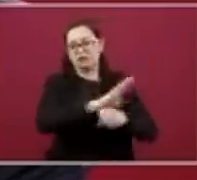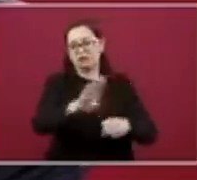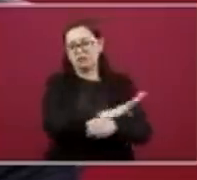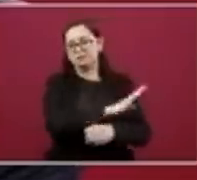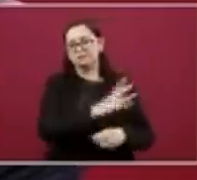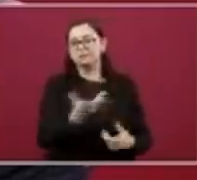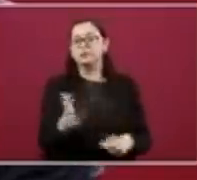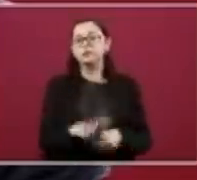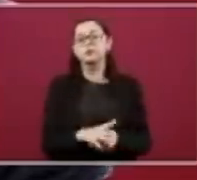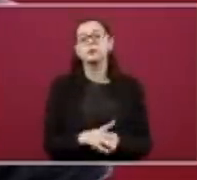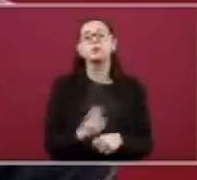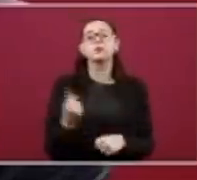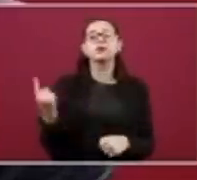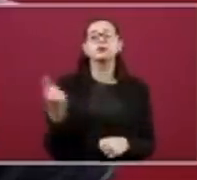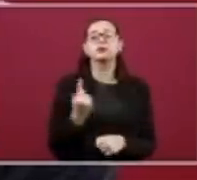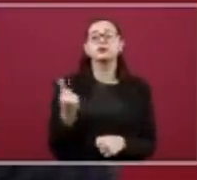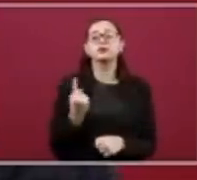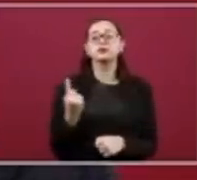porque